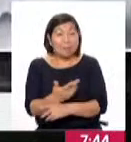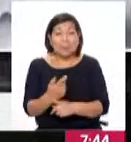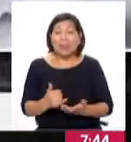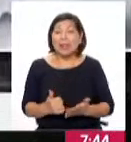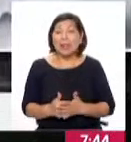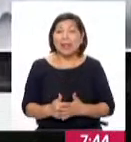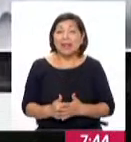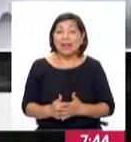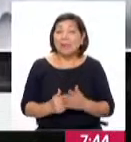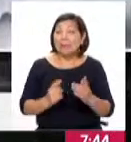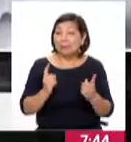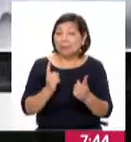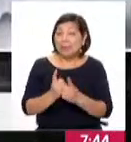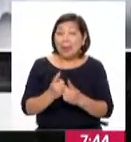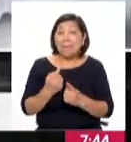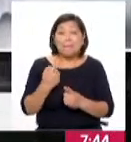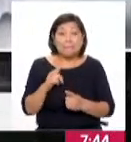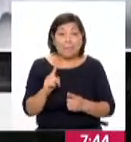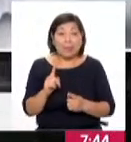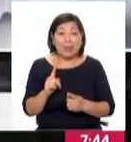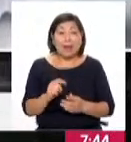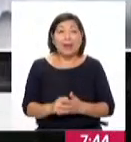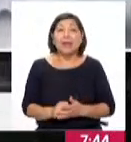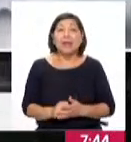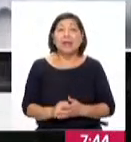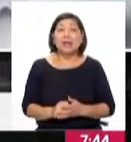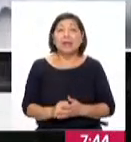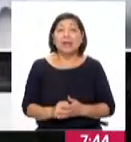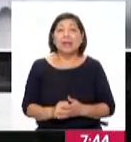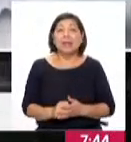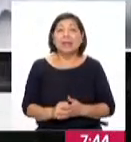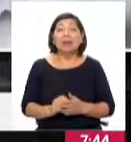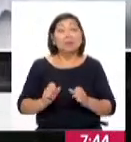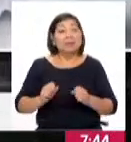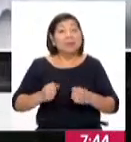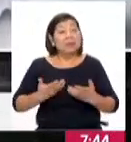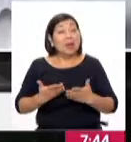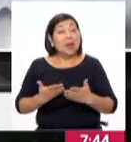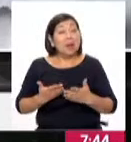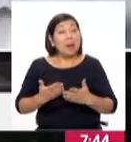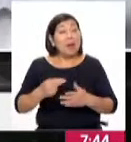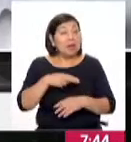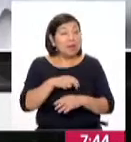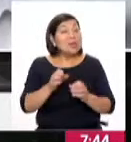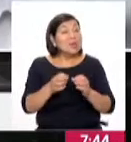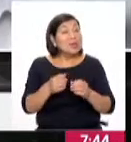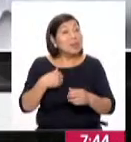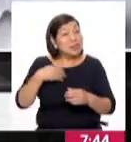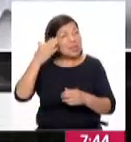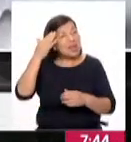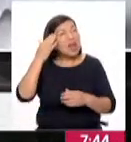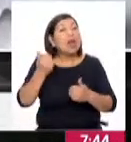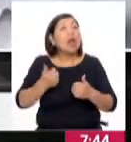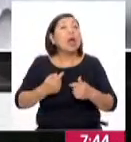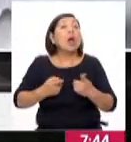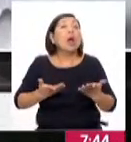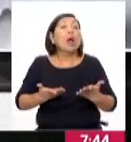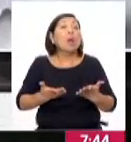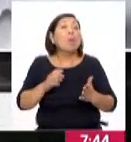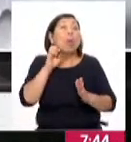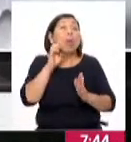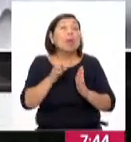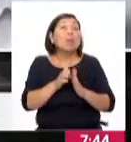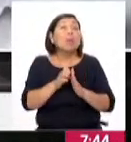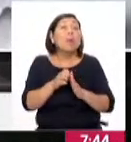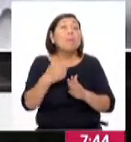la entrevista en realidad fue para hablar de de la posibilidad del niño pero pero sí es importante saber qué qué puede ocurrir en la en